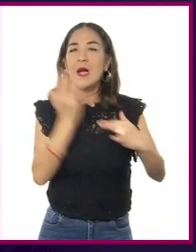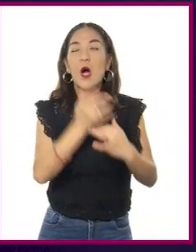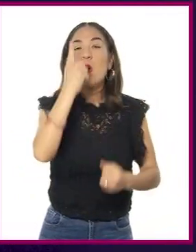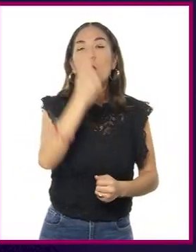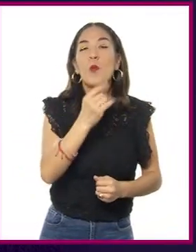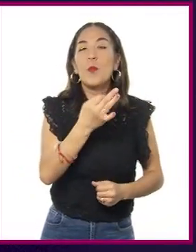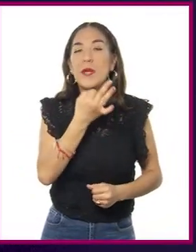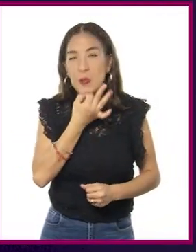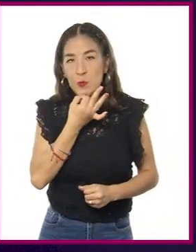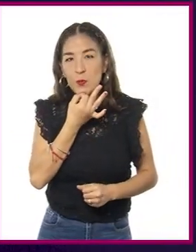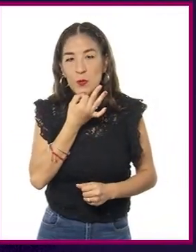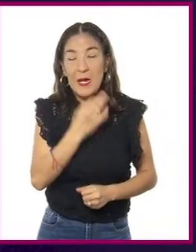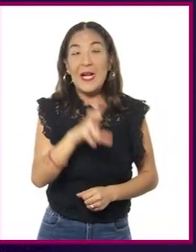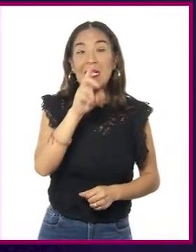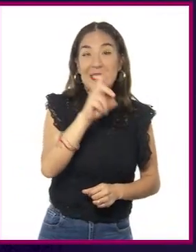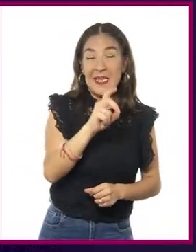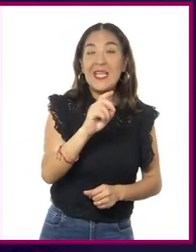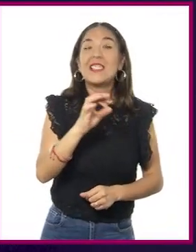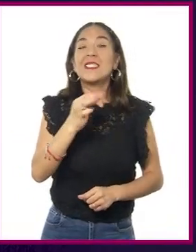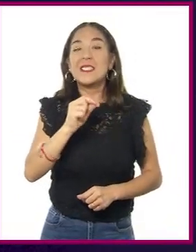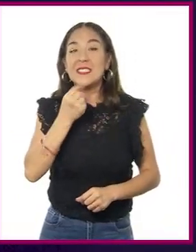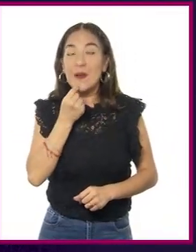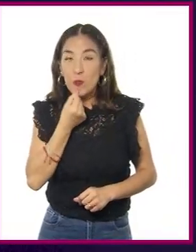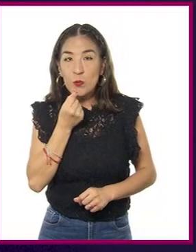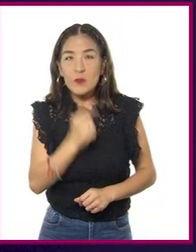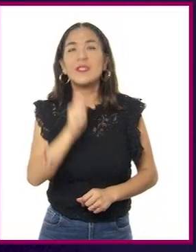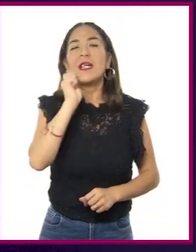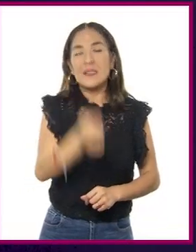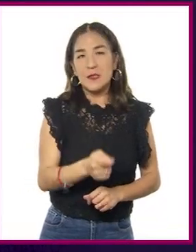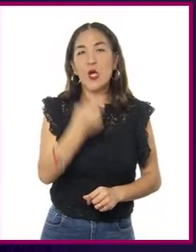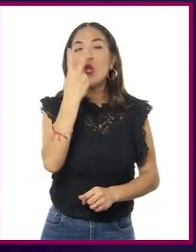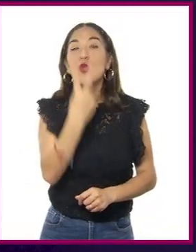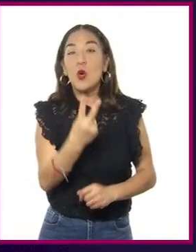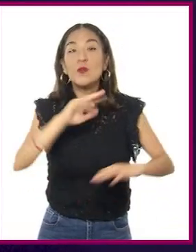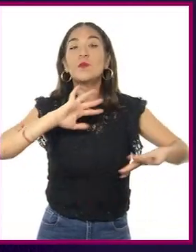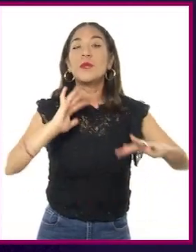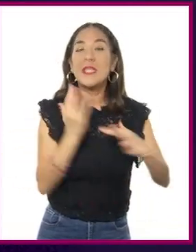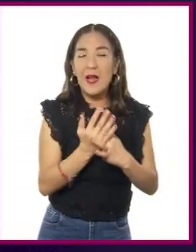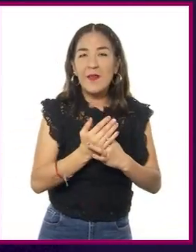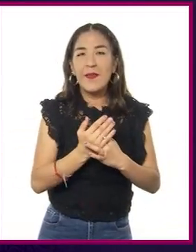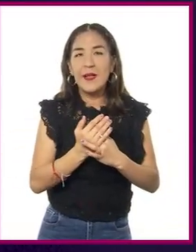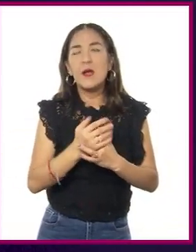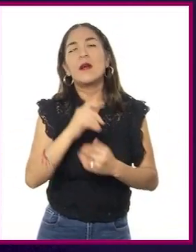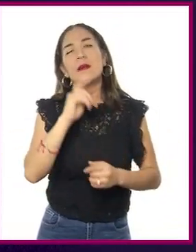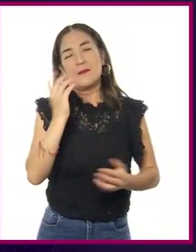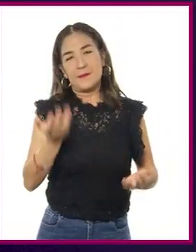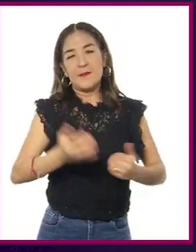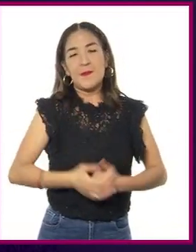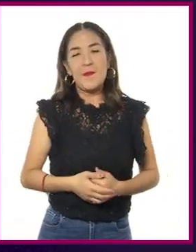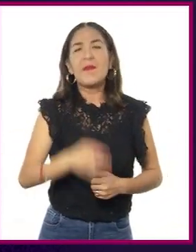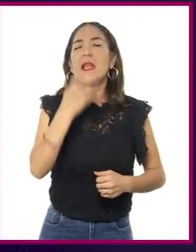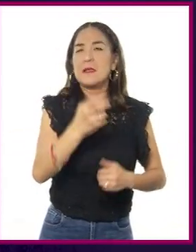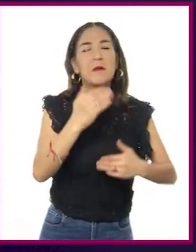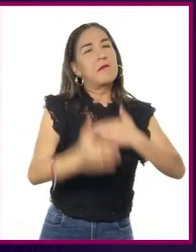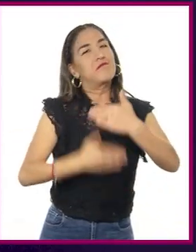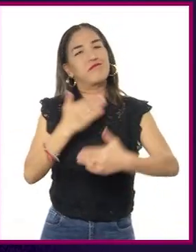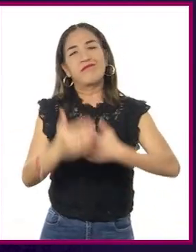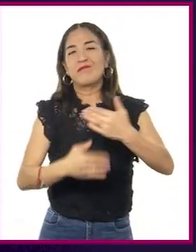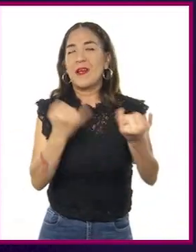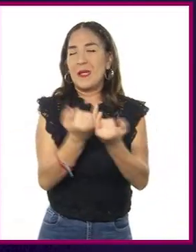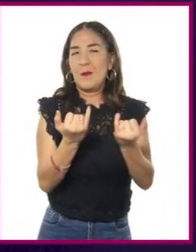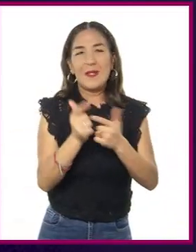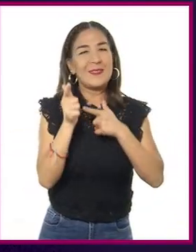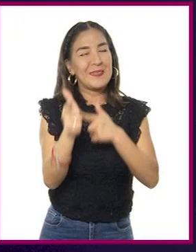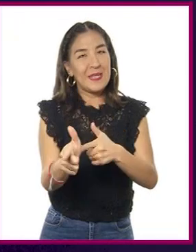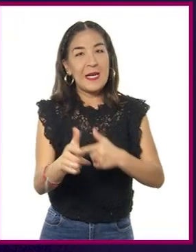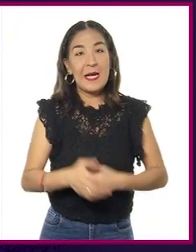minuto. 30 segundos equivale a 2/4 partes o a la mitad. Y así sucesivamente.